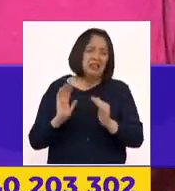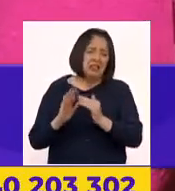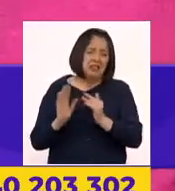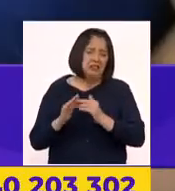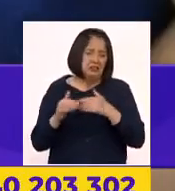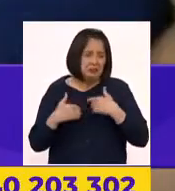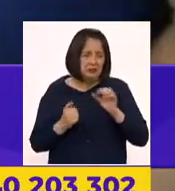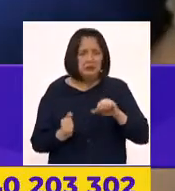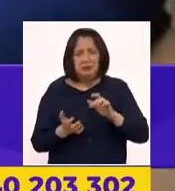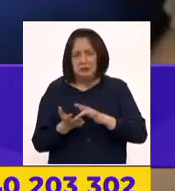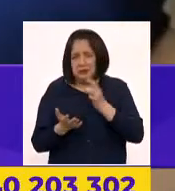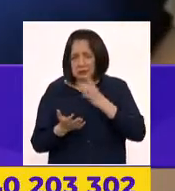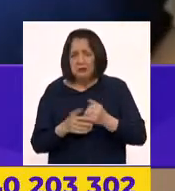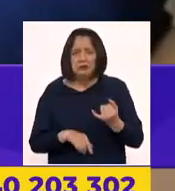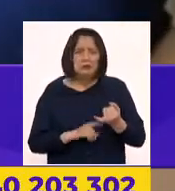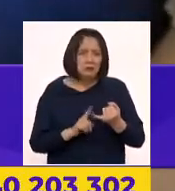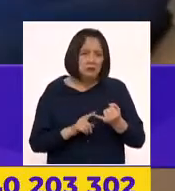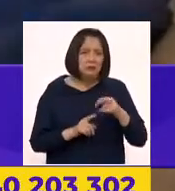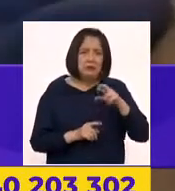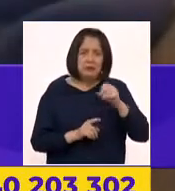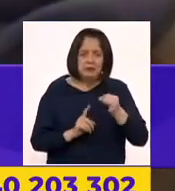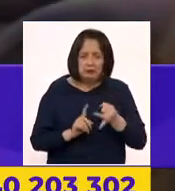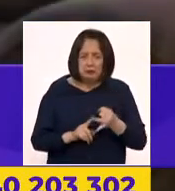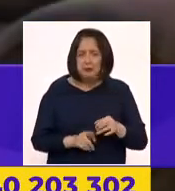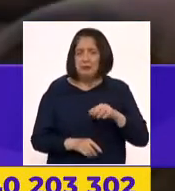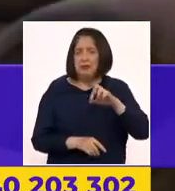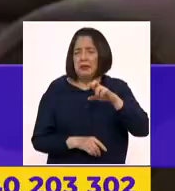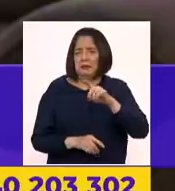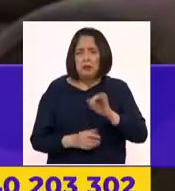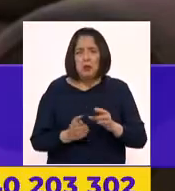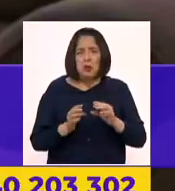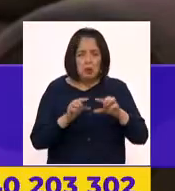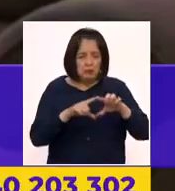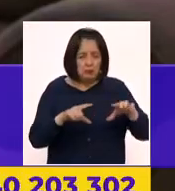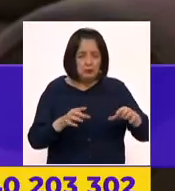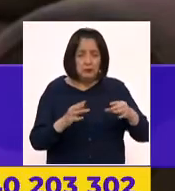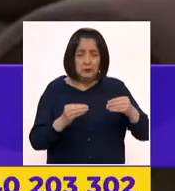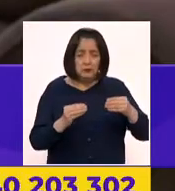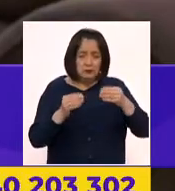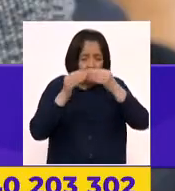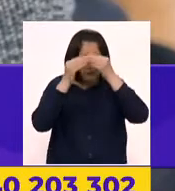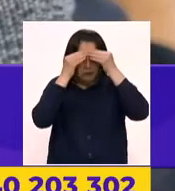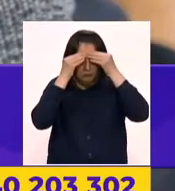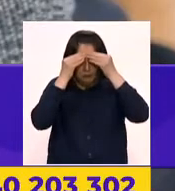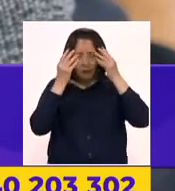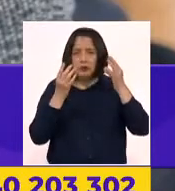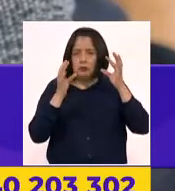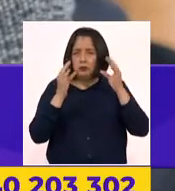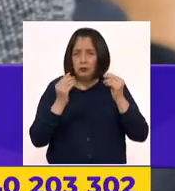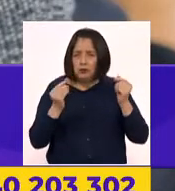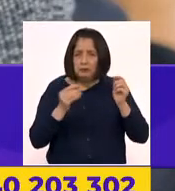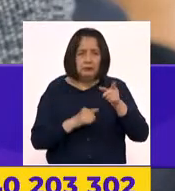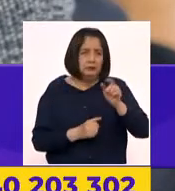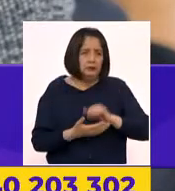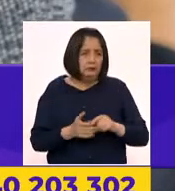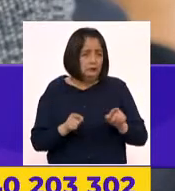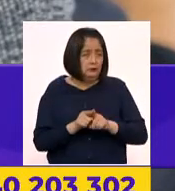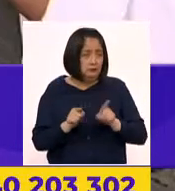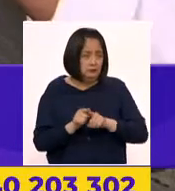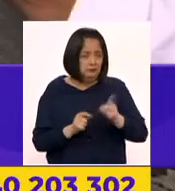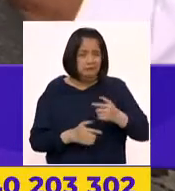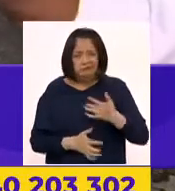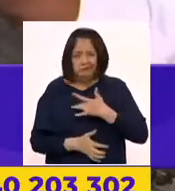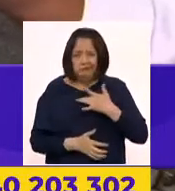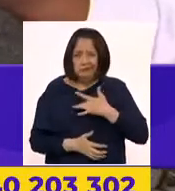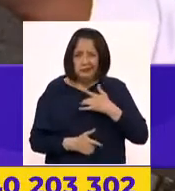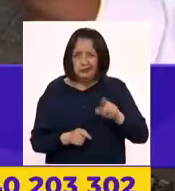con medicamentos como el paracetamol, el panadol o pañitos húmedos que bajen la temperatura. Asimismo, señalaron que estos